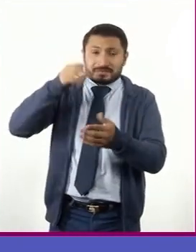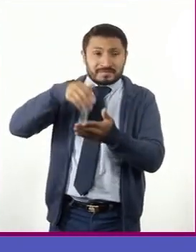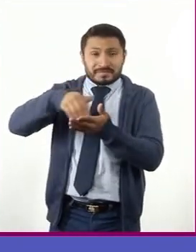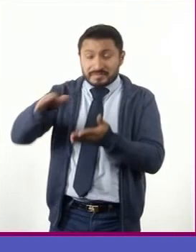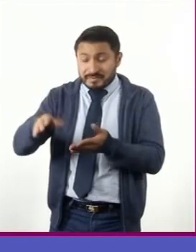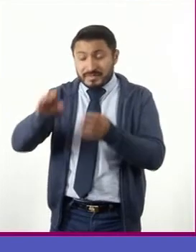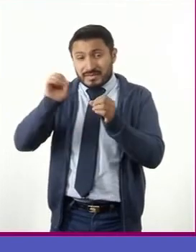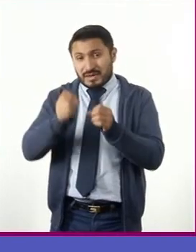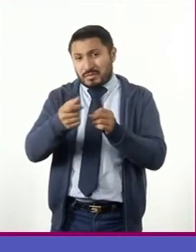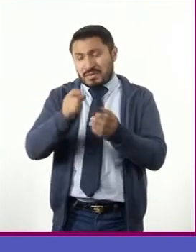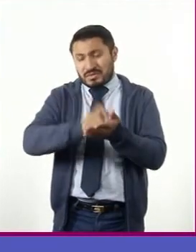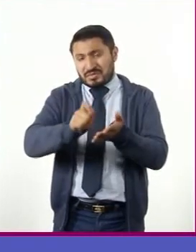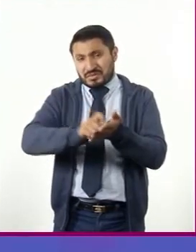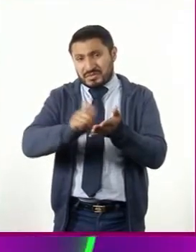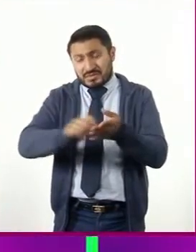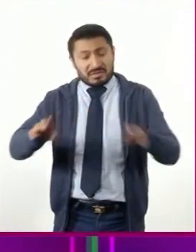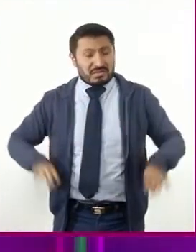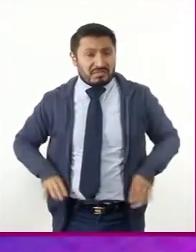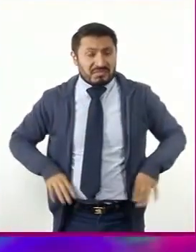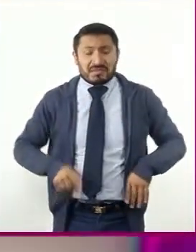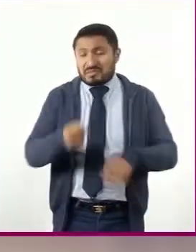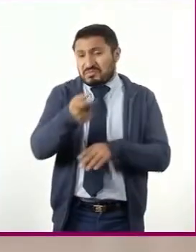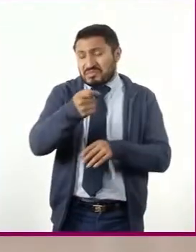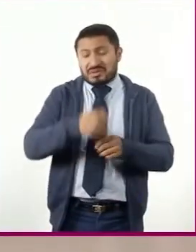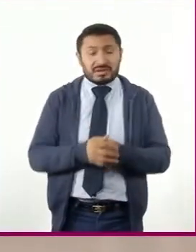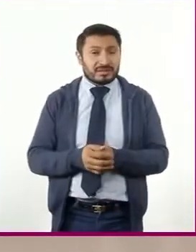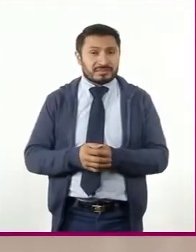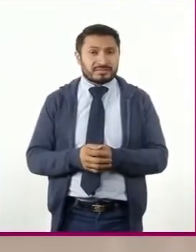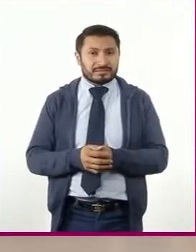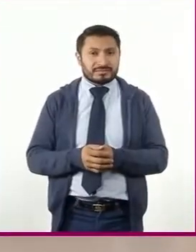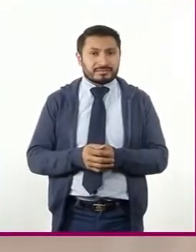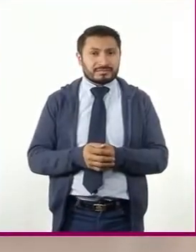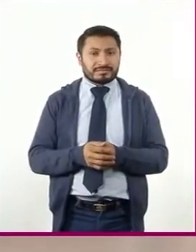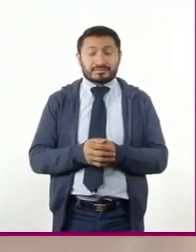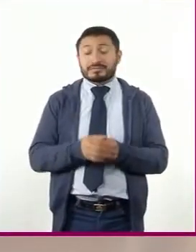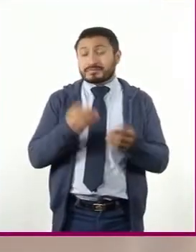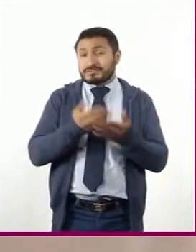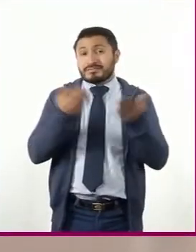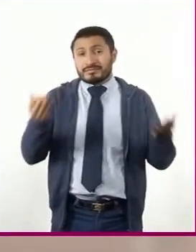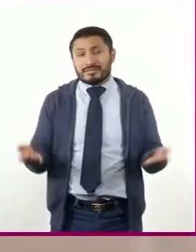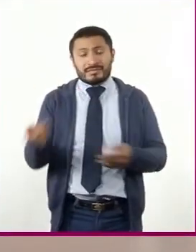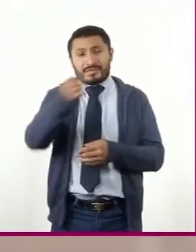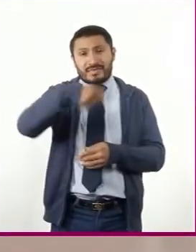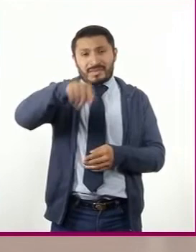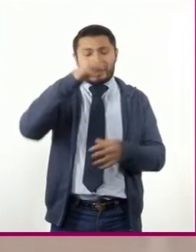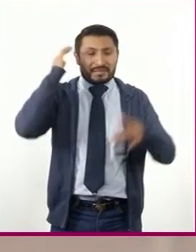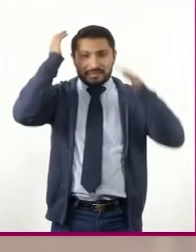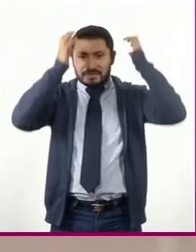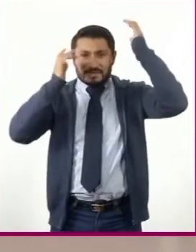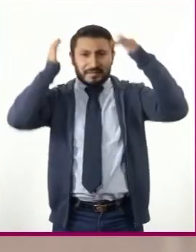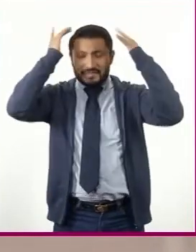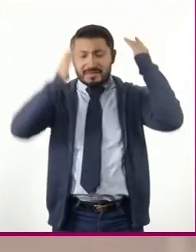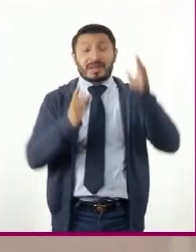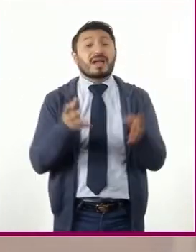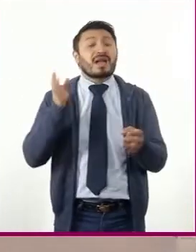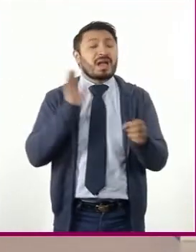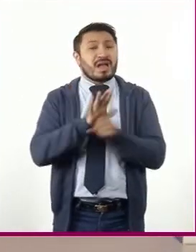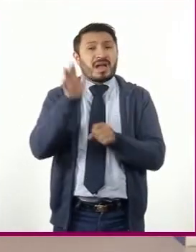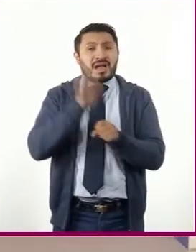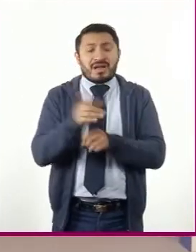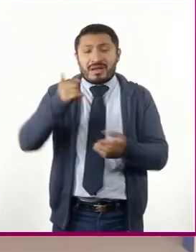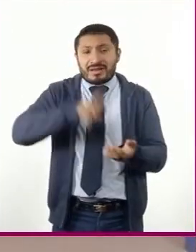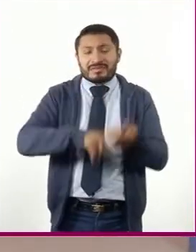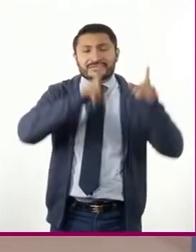se les describe o solamente en estos casos. Muy bien, ahora les invito a reflexionar. ¿En qué parte de nuestro